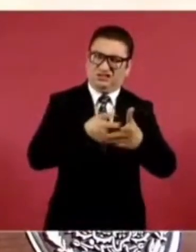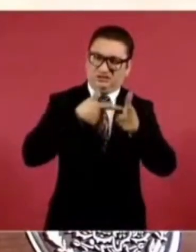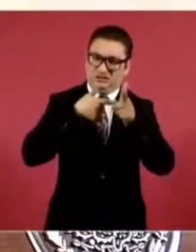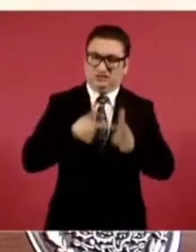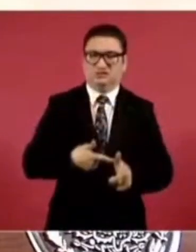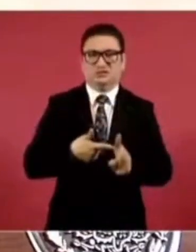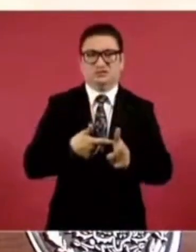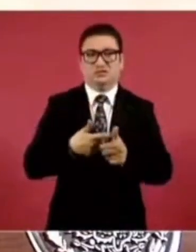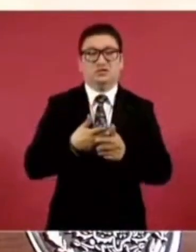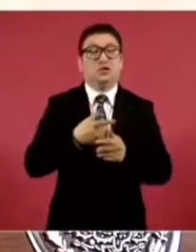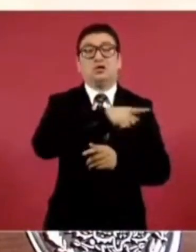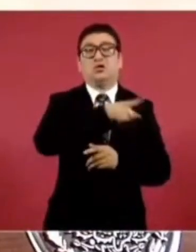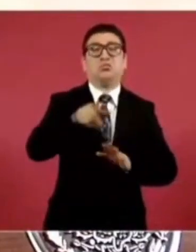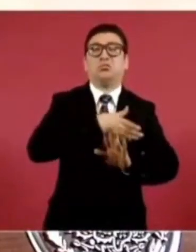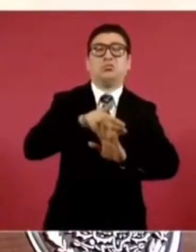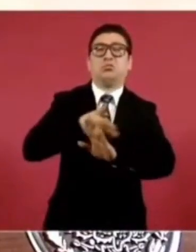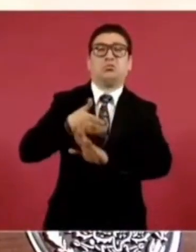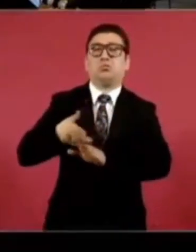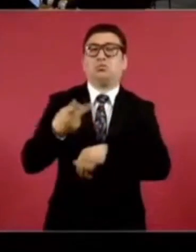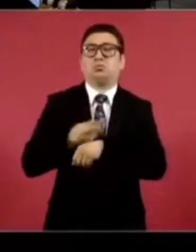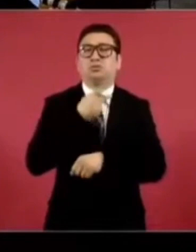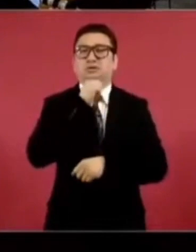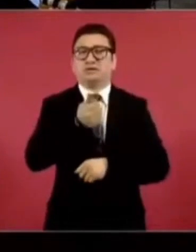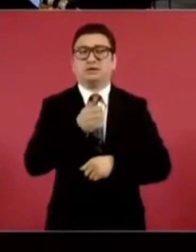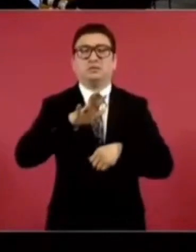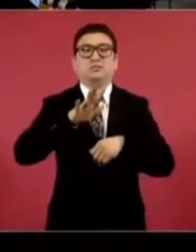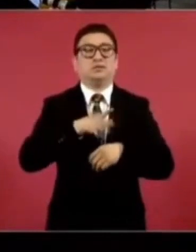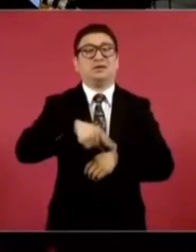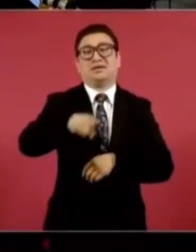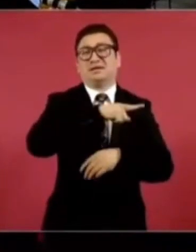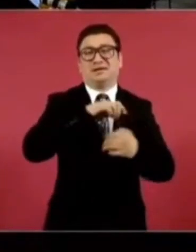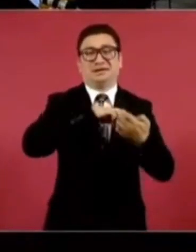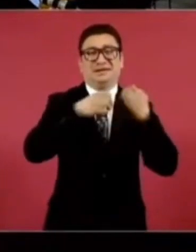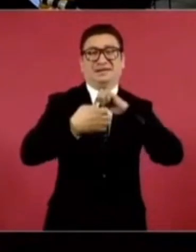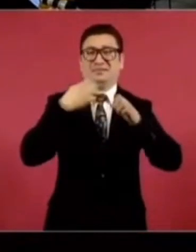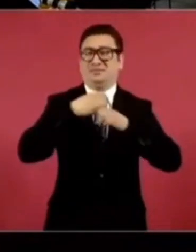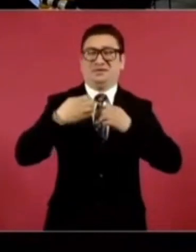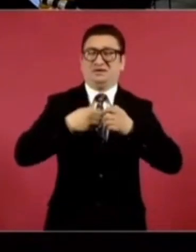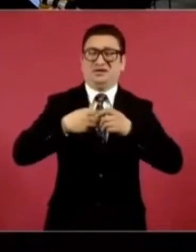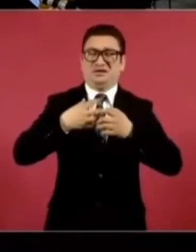Y no pasa nada. Y se enojan y gritan.